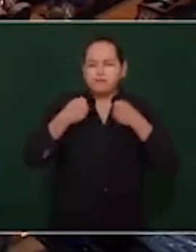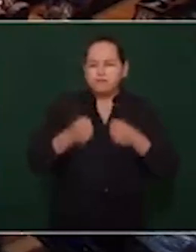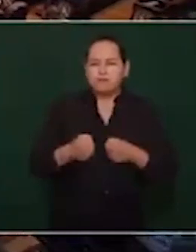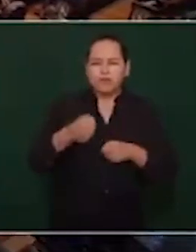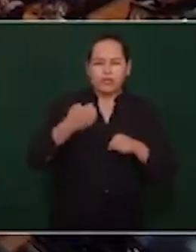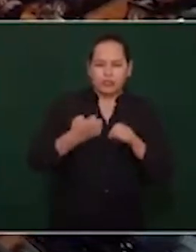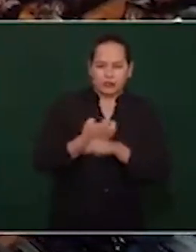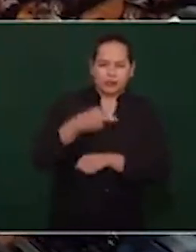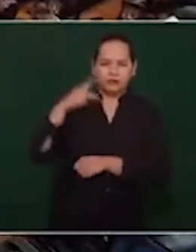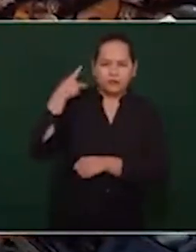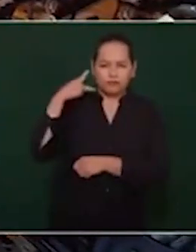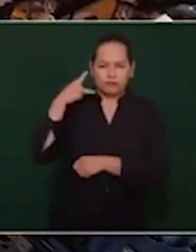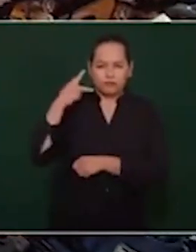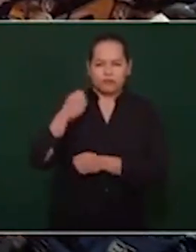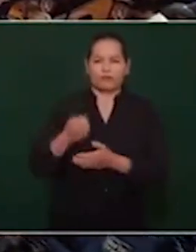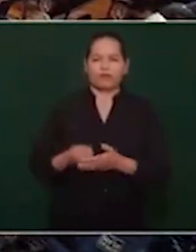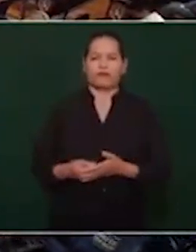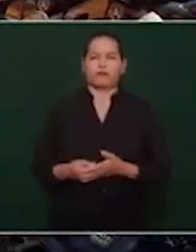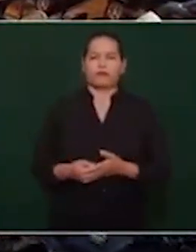Adelante, por favor.